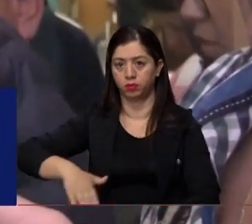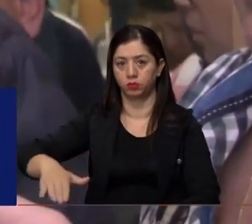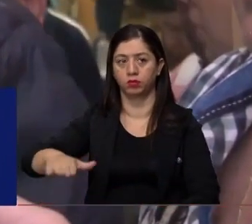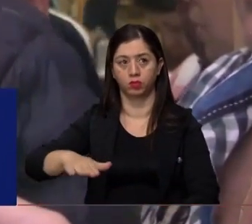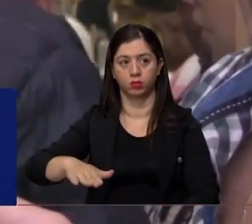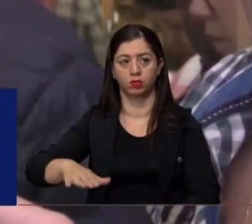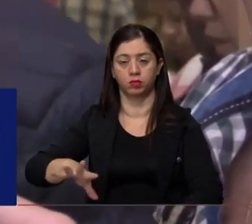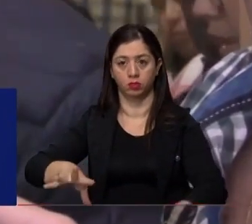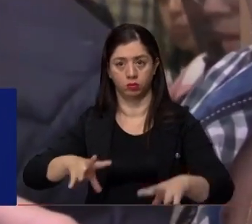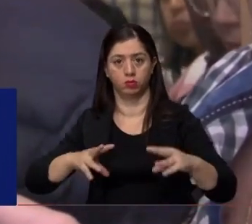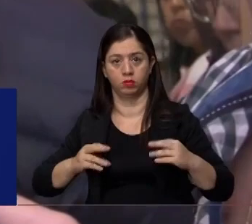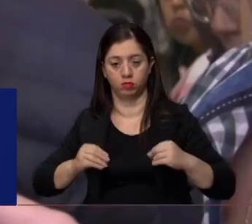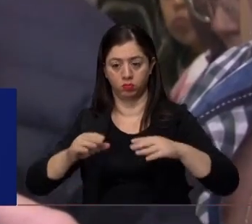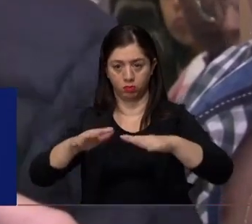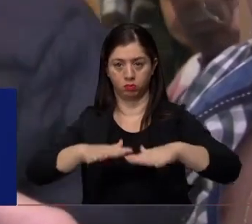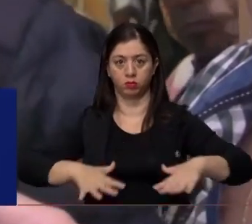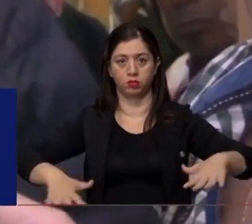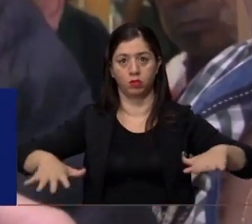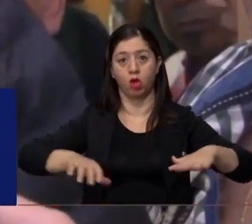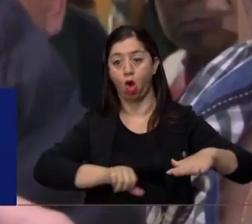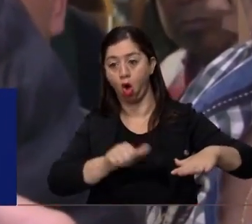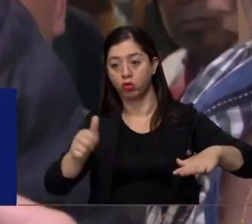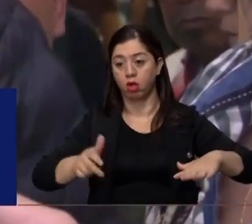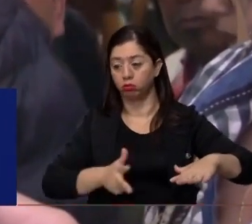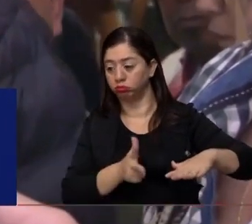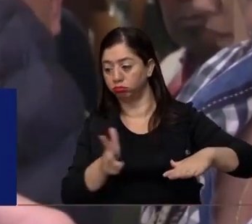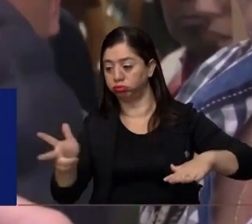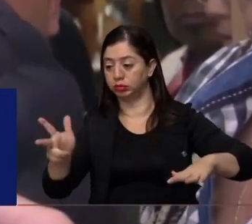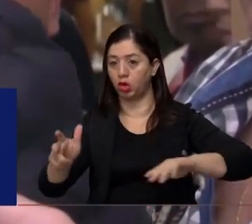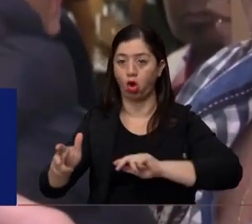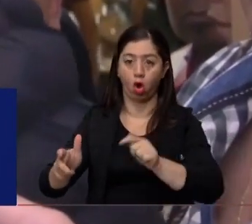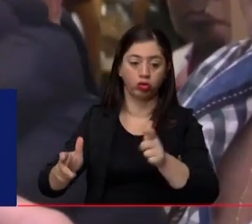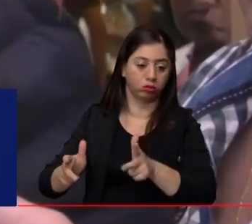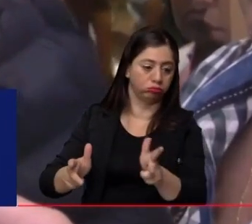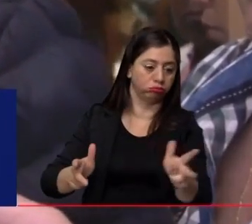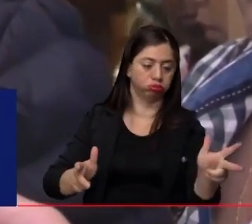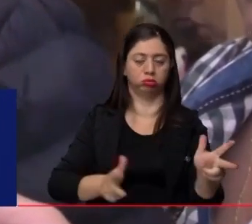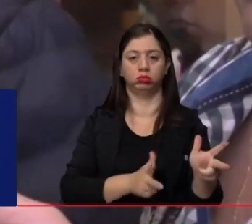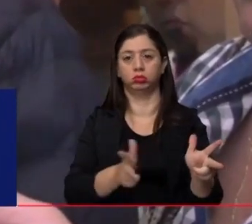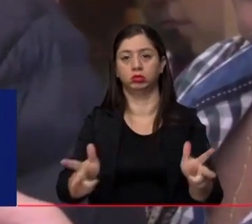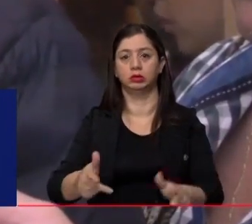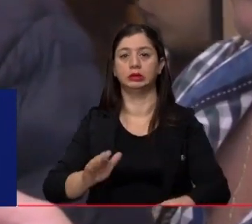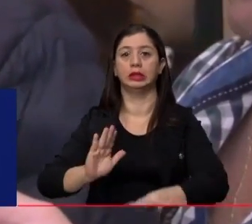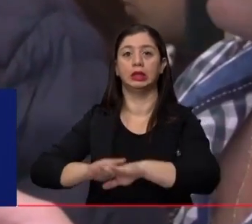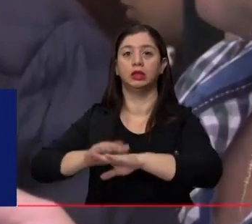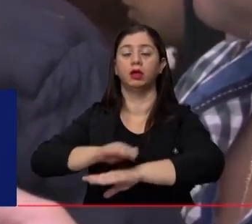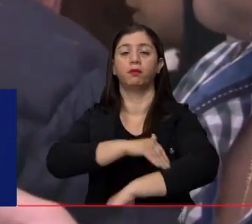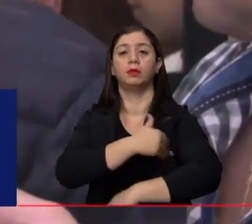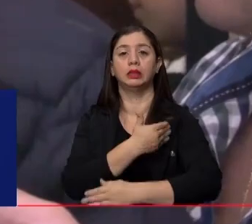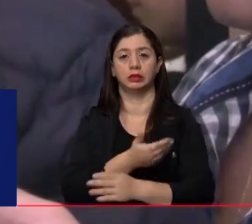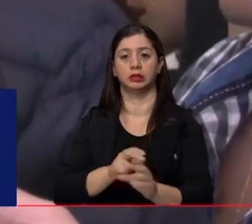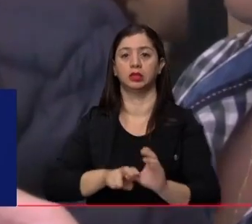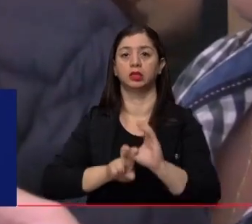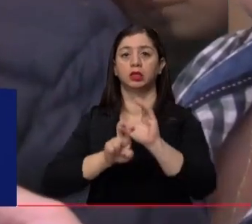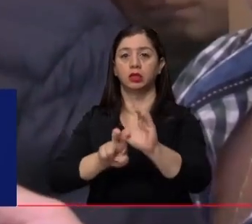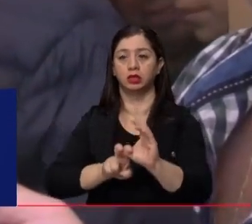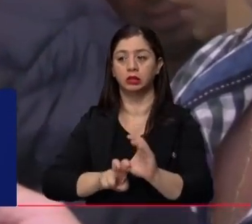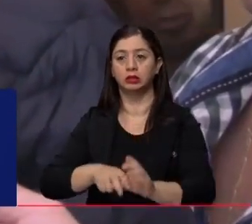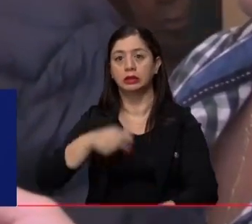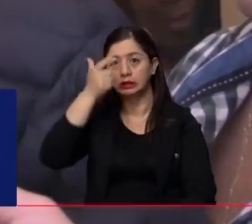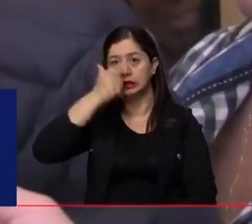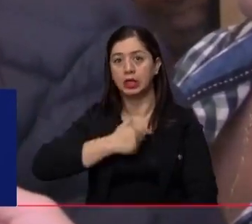su territorio para hacer unas vías alternas, para mejorar vías alternas. Le he pedido al Ministerio de Transporte un compromiso muy serio para